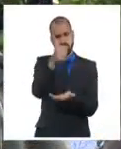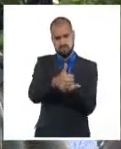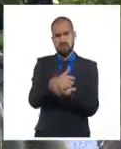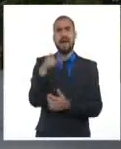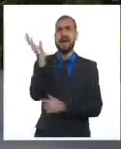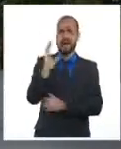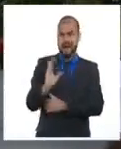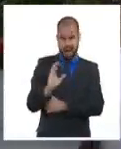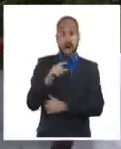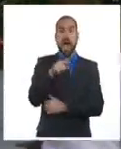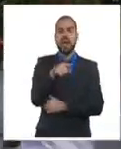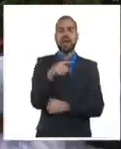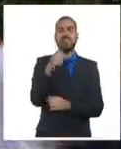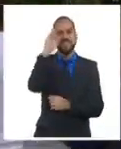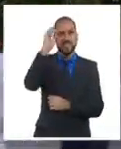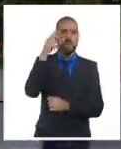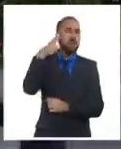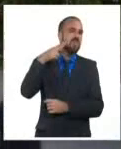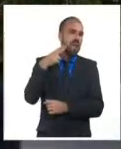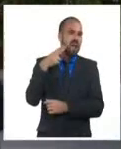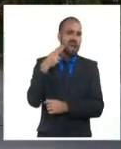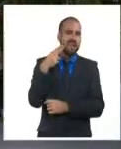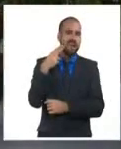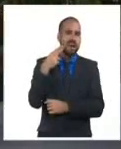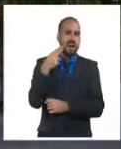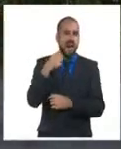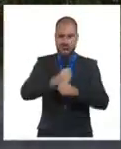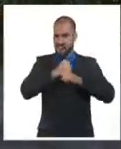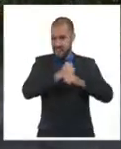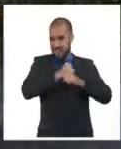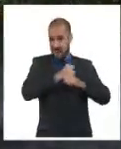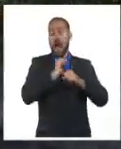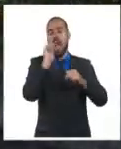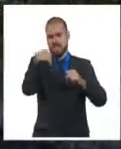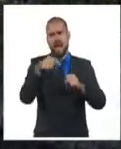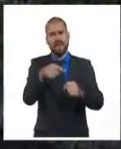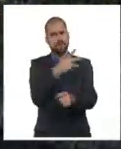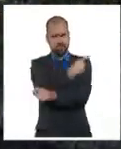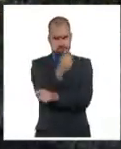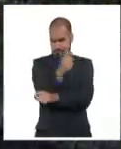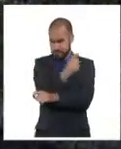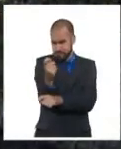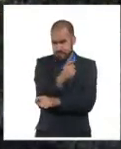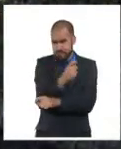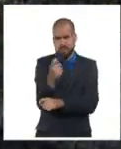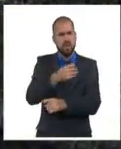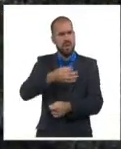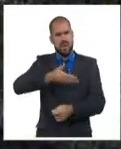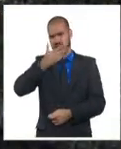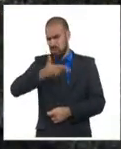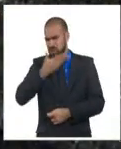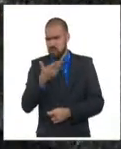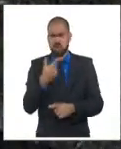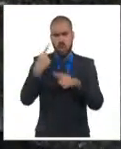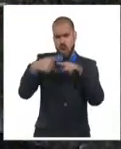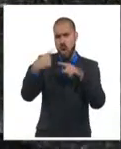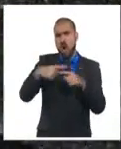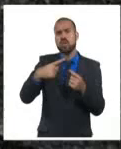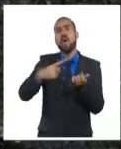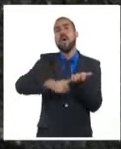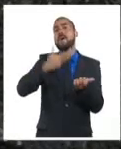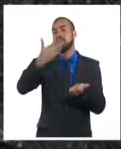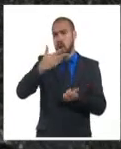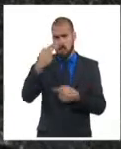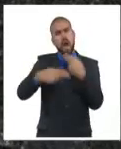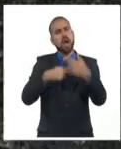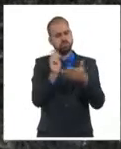ecuestre de Bolívar, impartió clases, pronunció discursos y escribió artículos y poemas. Pero tuvo